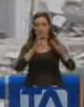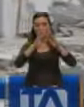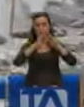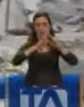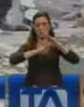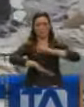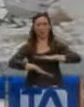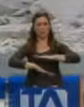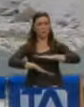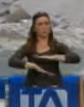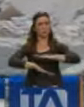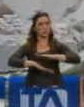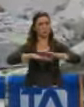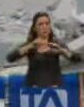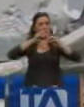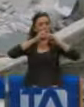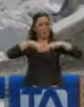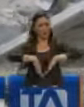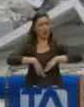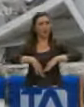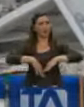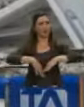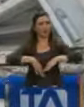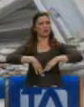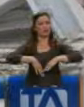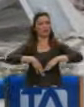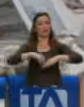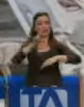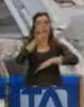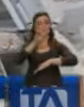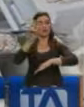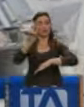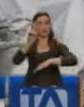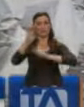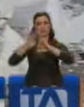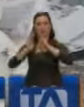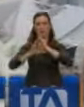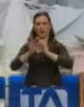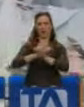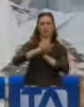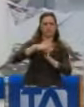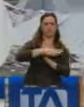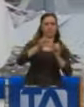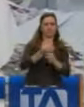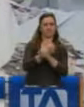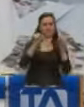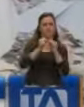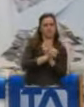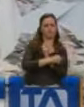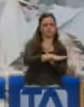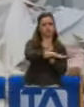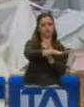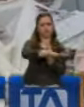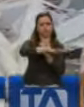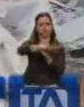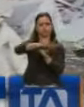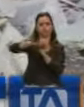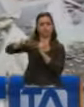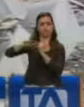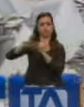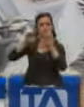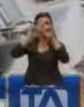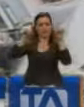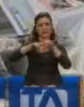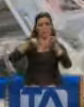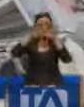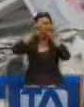afectada, vemos que está totalmente destruida, pero sabemos que 32 más también. Así es, tenemos 32 viviendas con afectación en ventanales